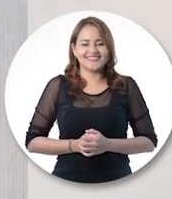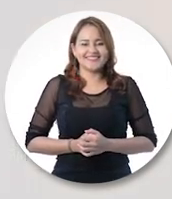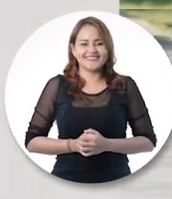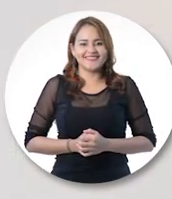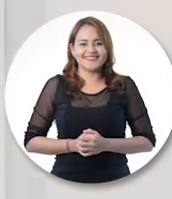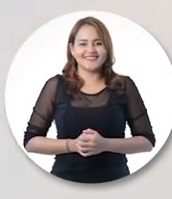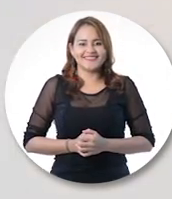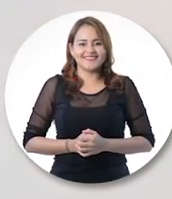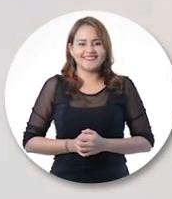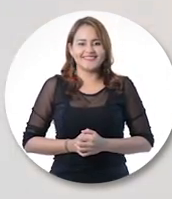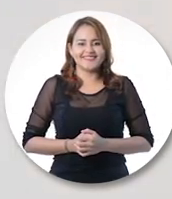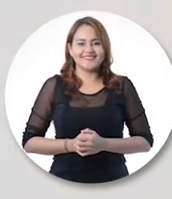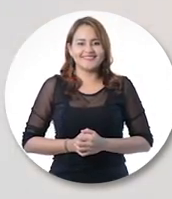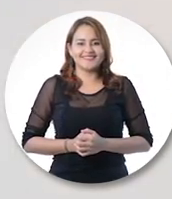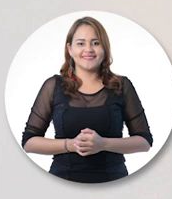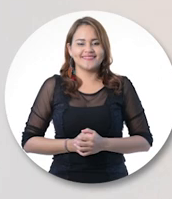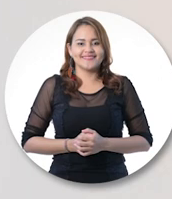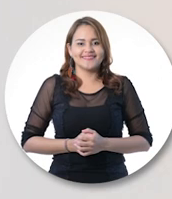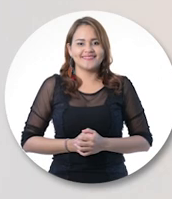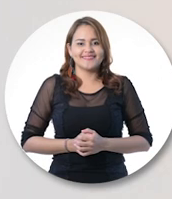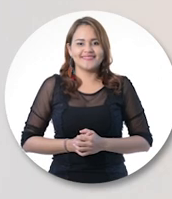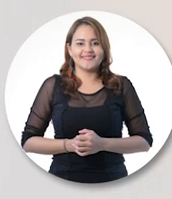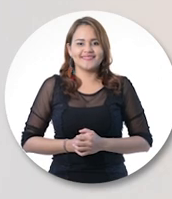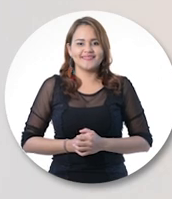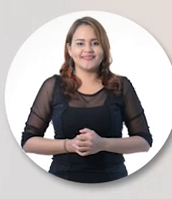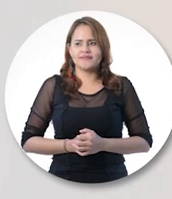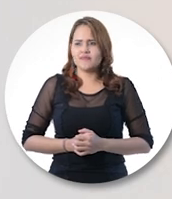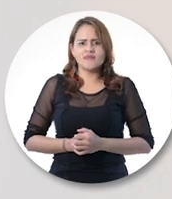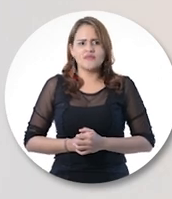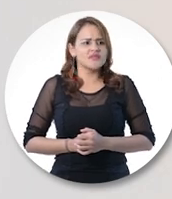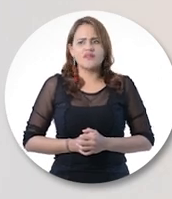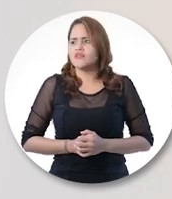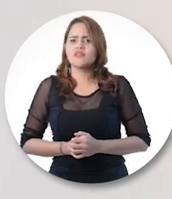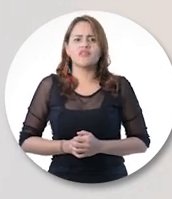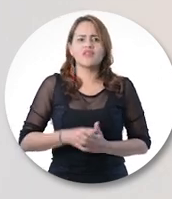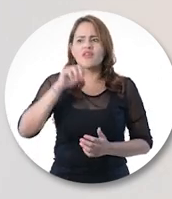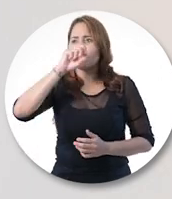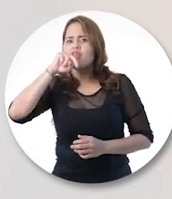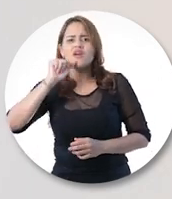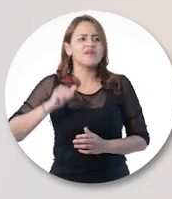¡Ana!